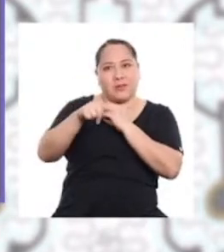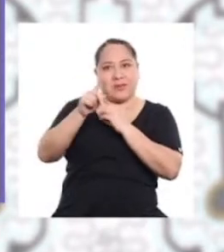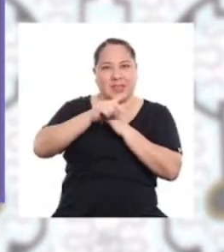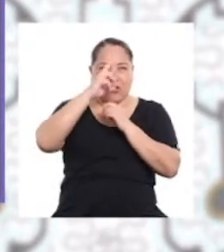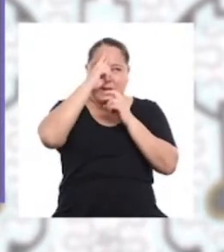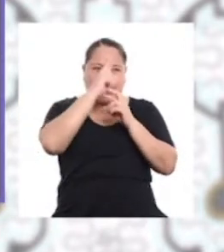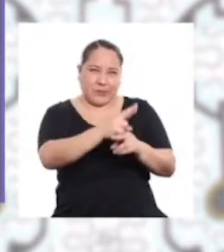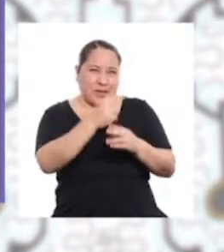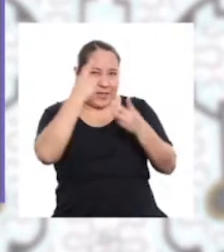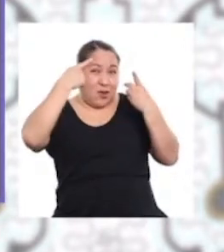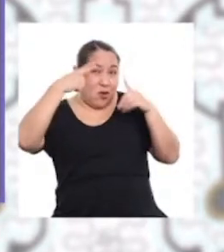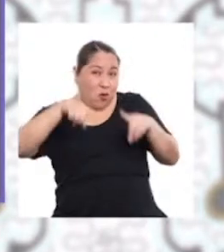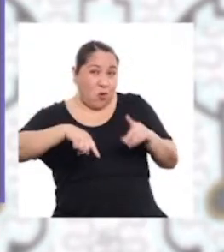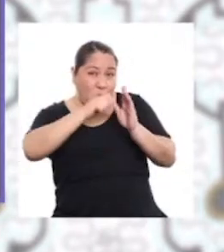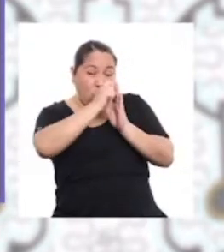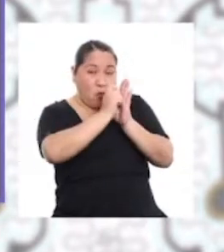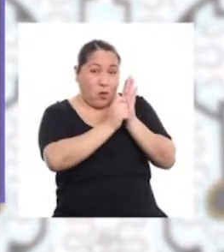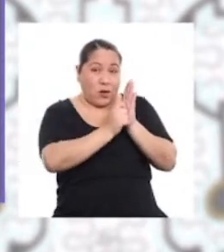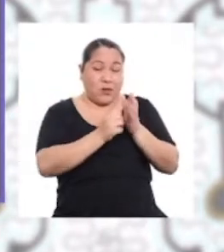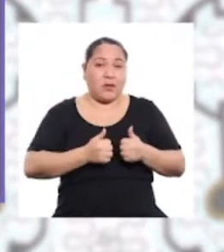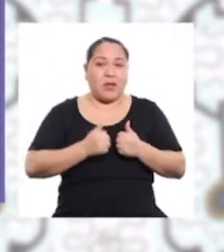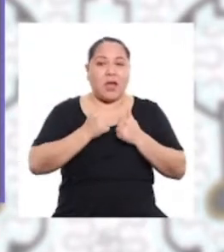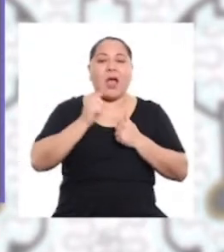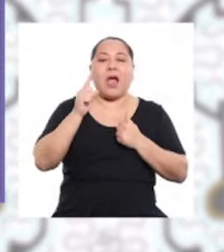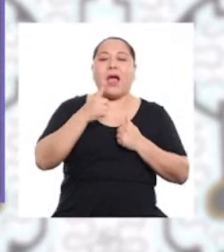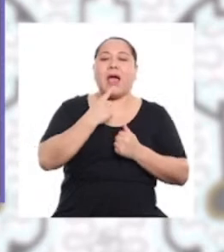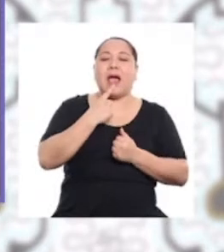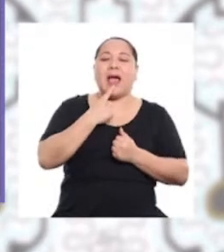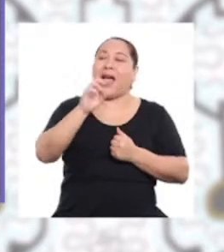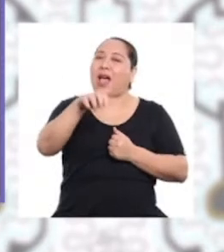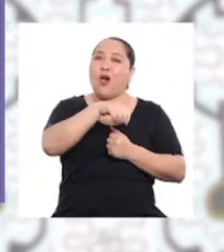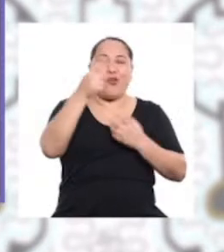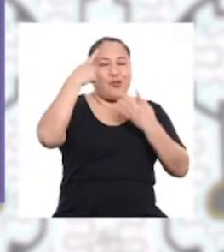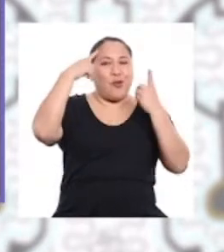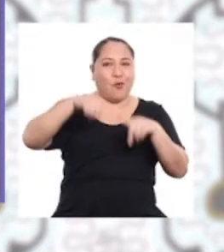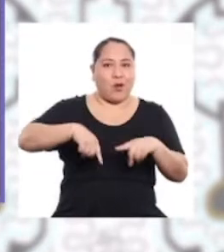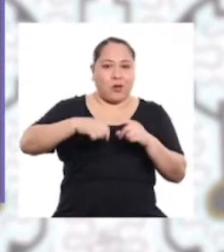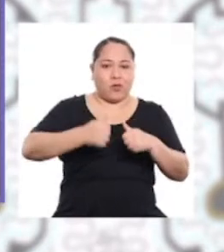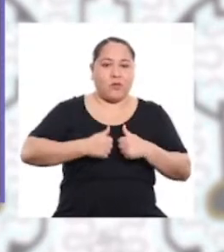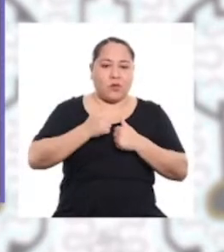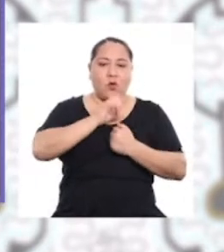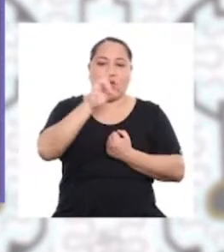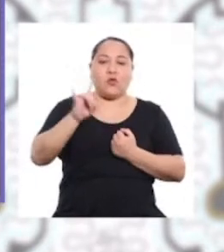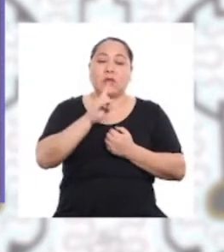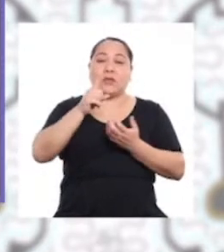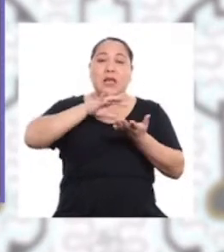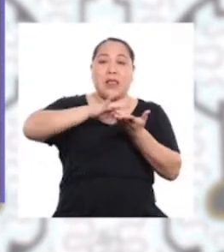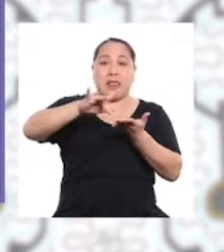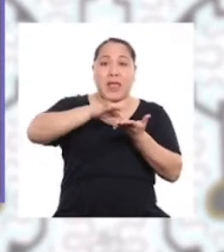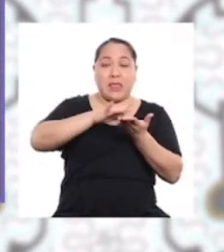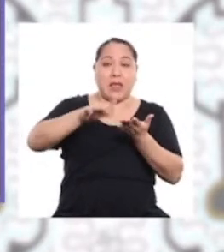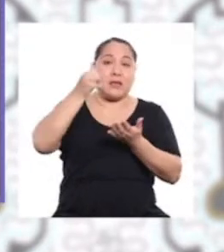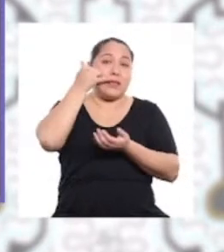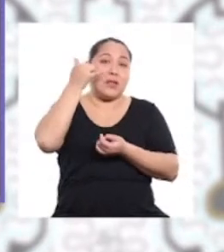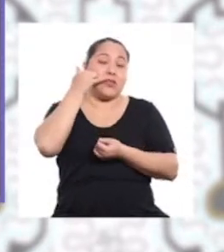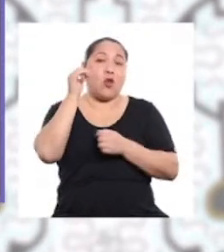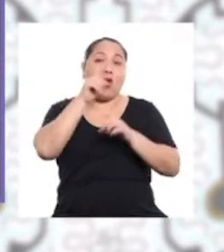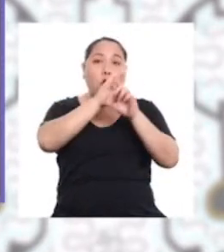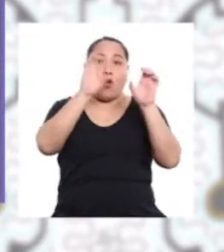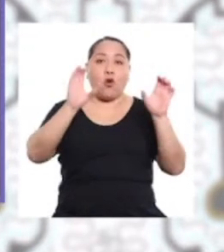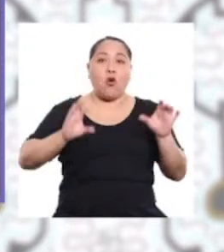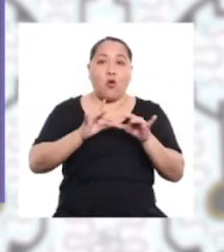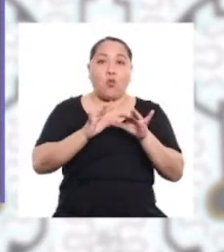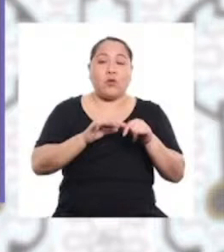convivencia. Ahora entiendo. Propongo otro acuerdo de convivencia: utilizar la tablet, celular